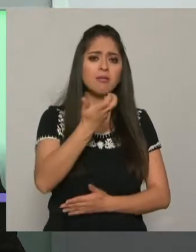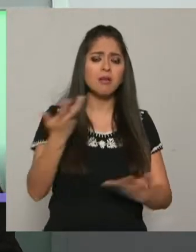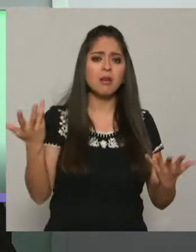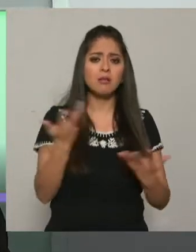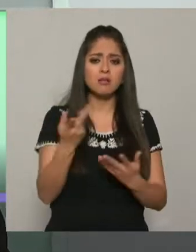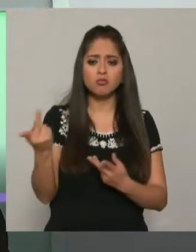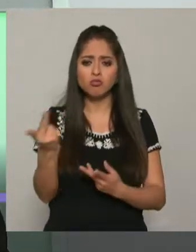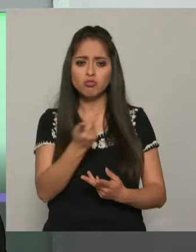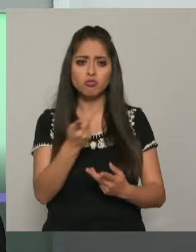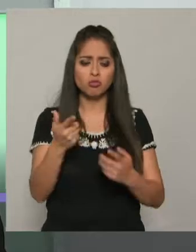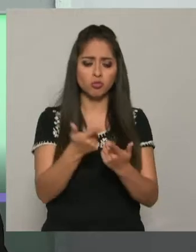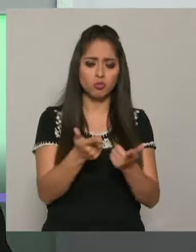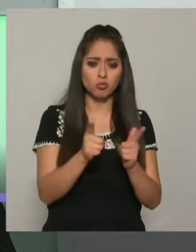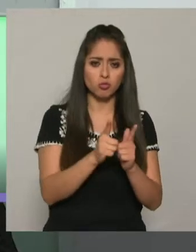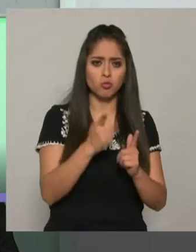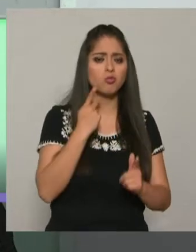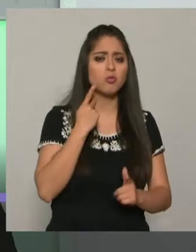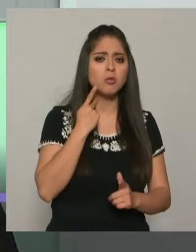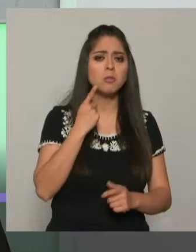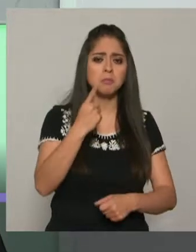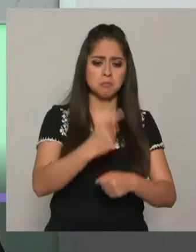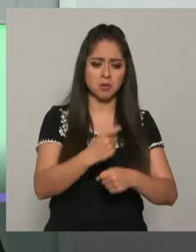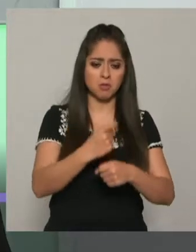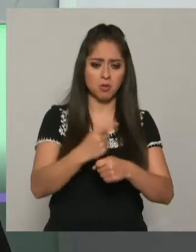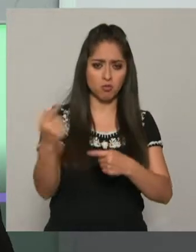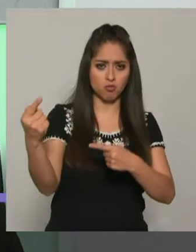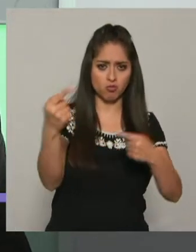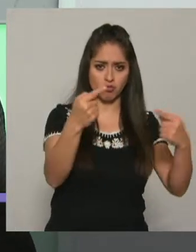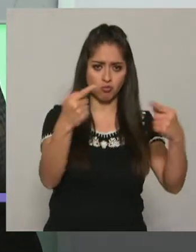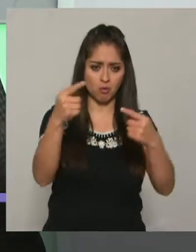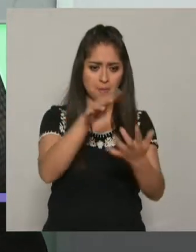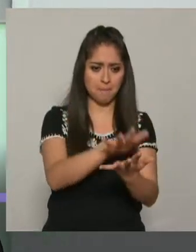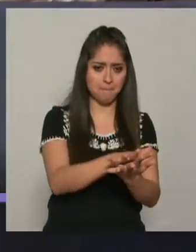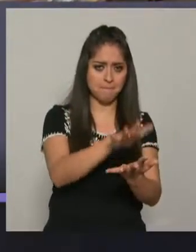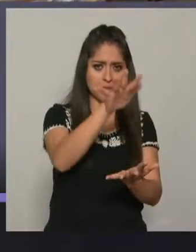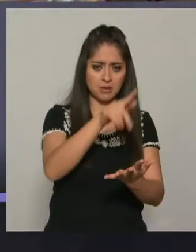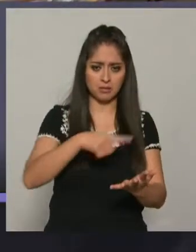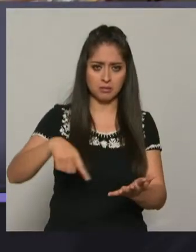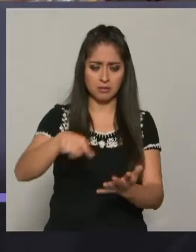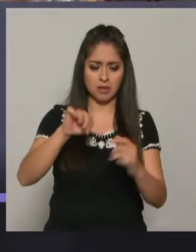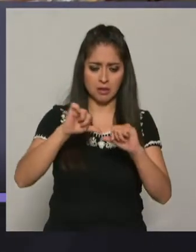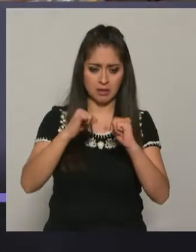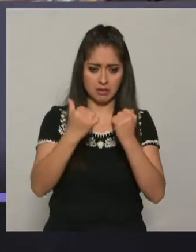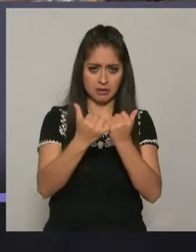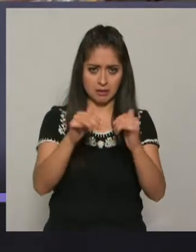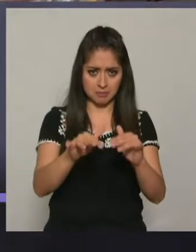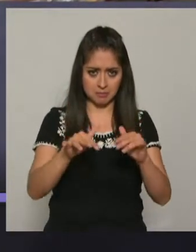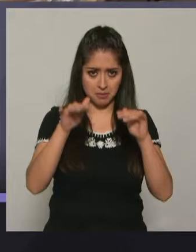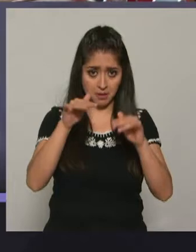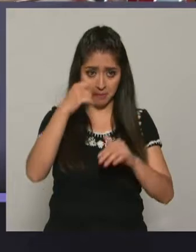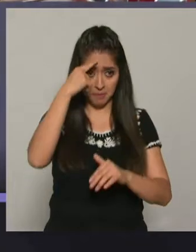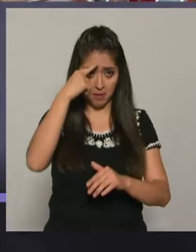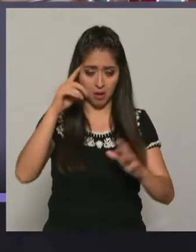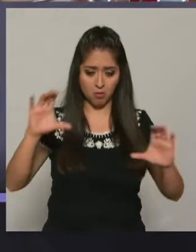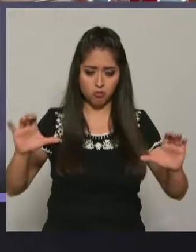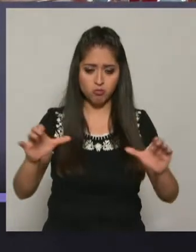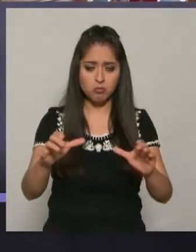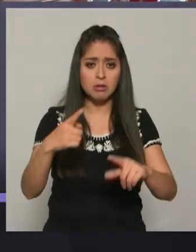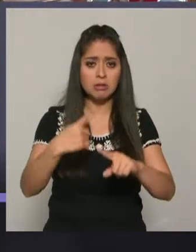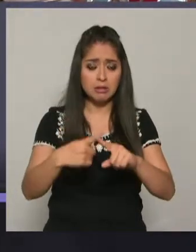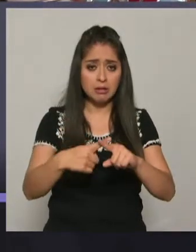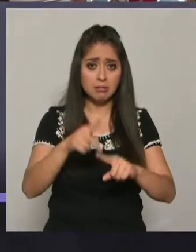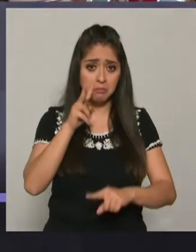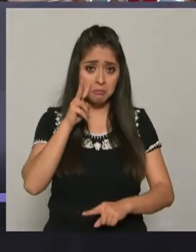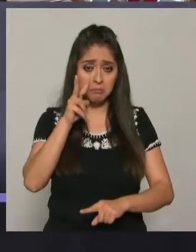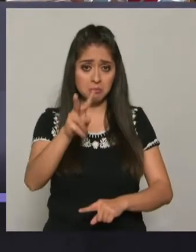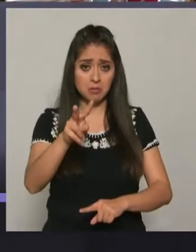malsana de ambos partidos es dejar que se peleen los dos grupos mayoritarios dentro de la Asamblea para que marquen posturas y se vea a un sector de la derecha